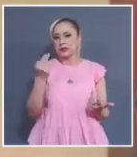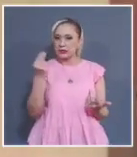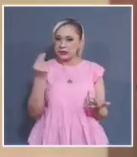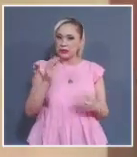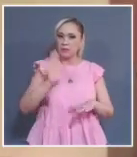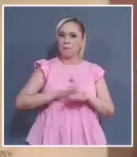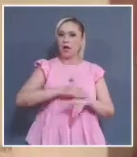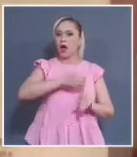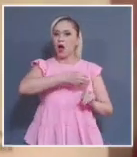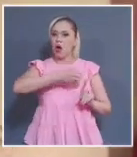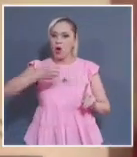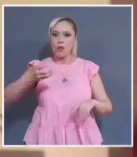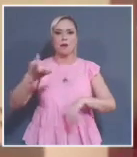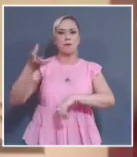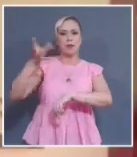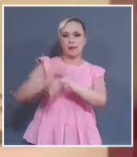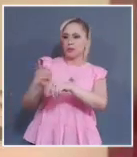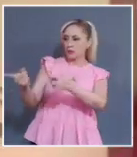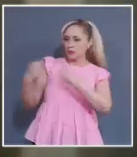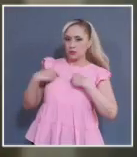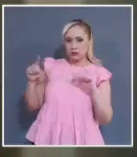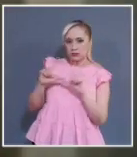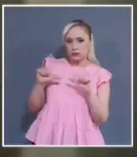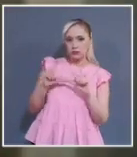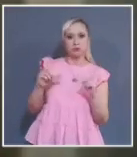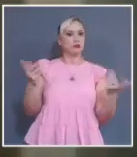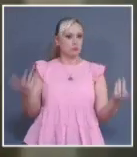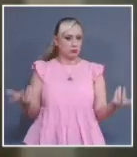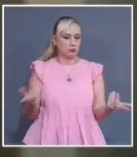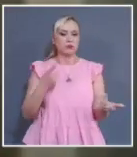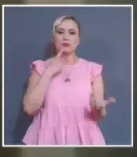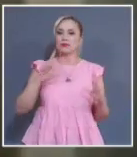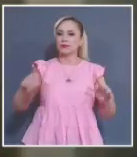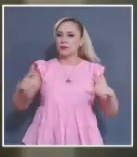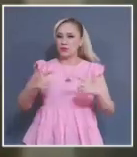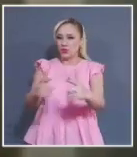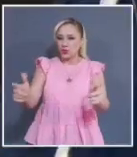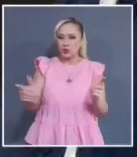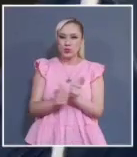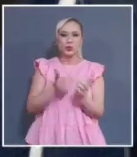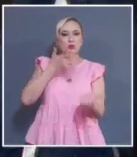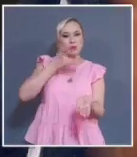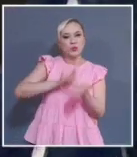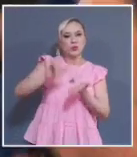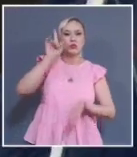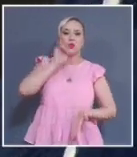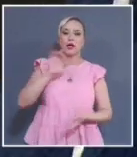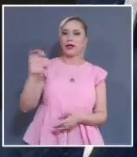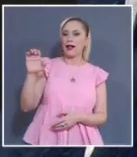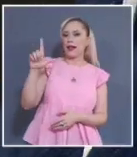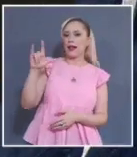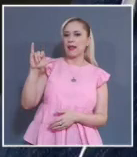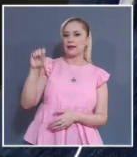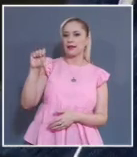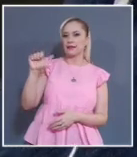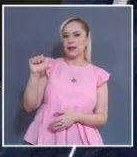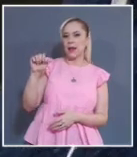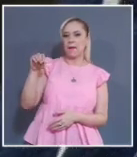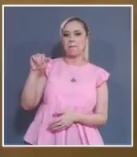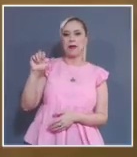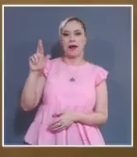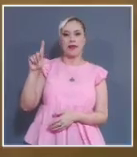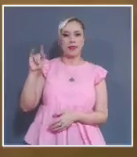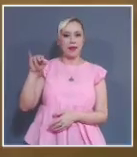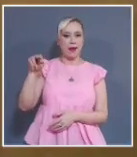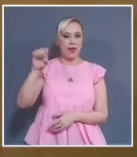de licencias, denunció la Brigada Callejera de Apoyo a la Mujer Elisa Martínez AC. En el marco del Día